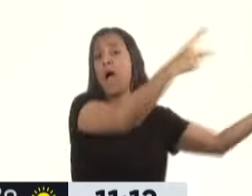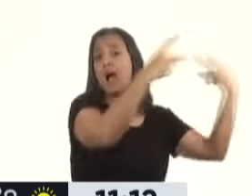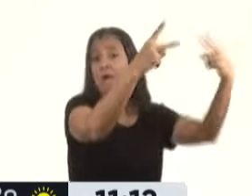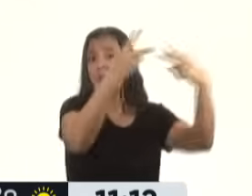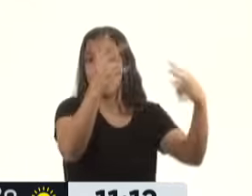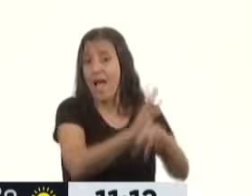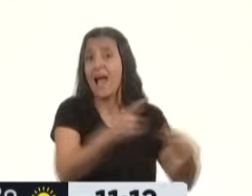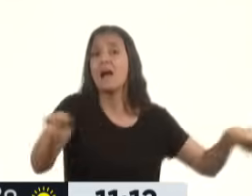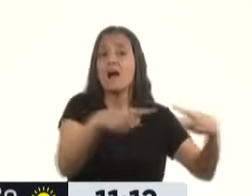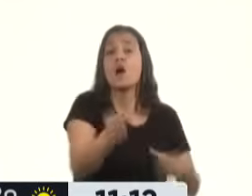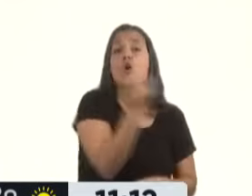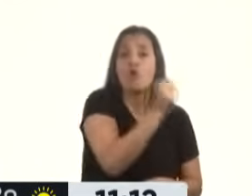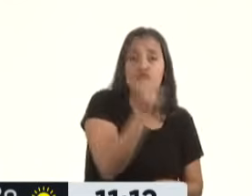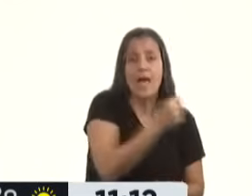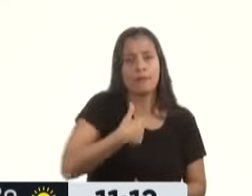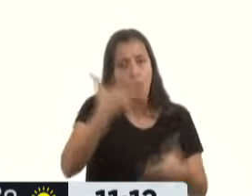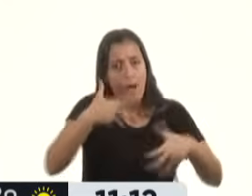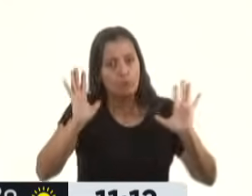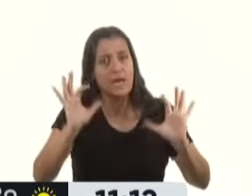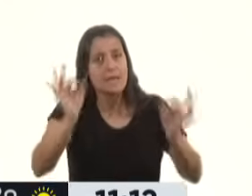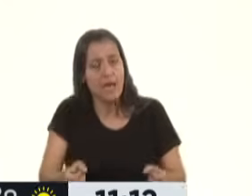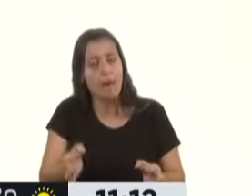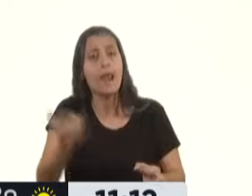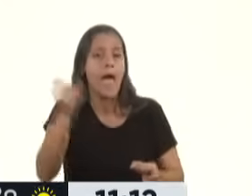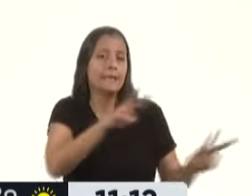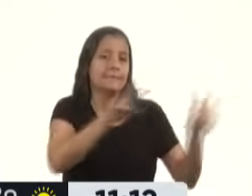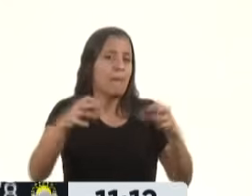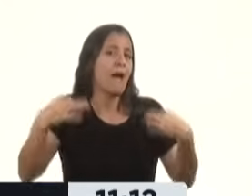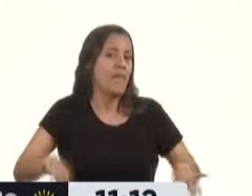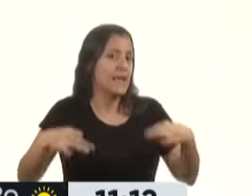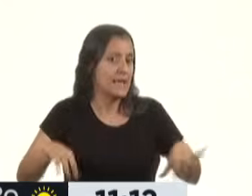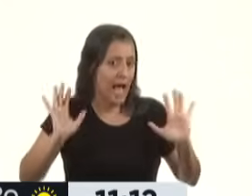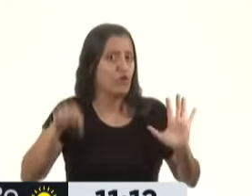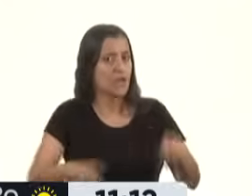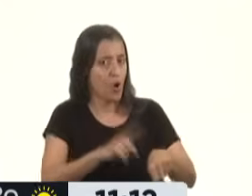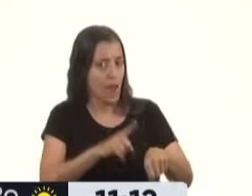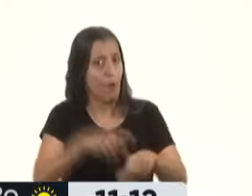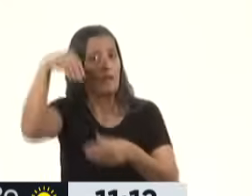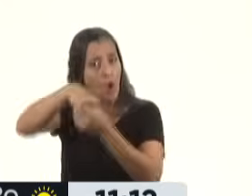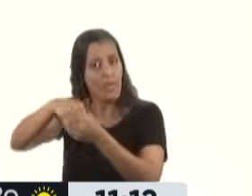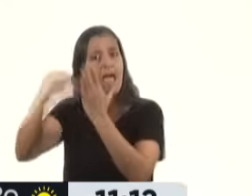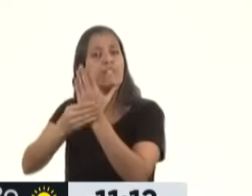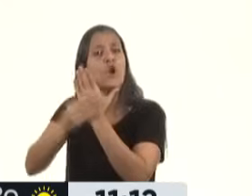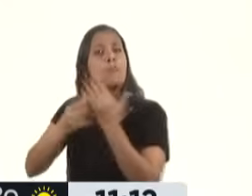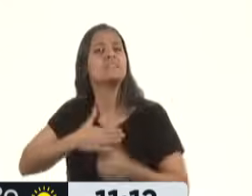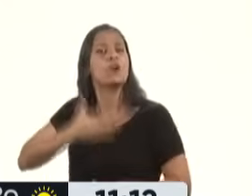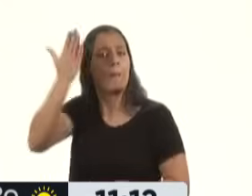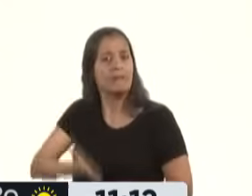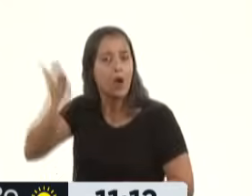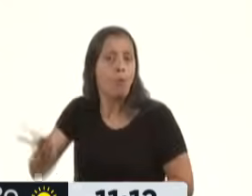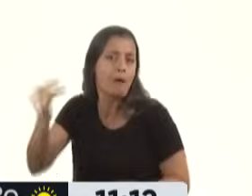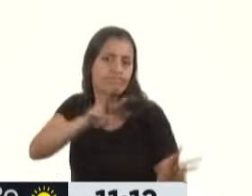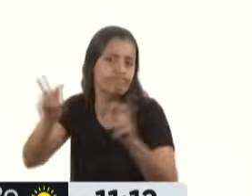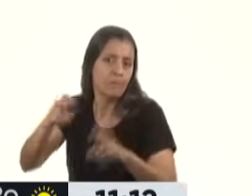consulto si, teniendo en cuenta los temas sensibles que trabaja este ministerio, si